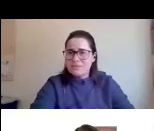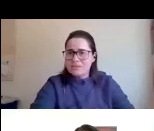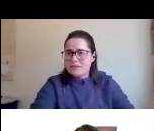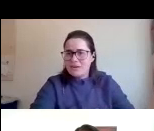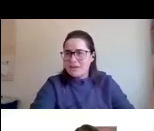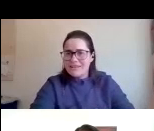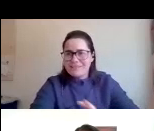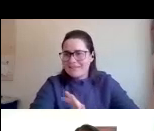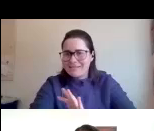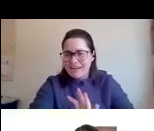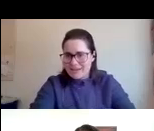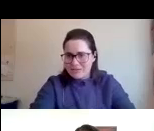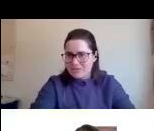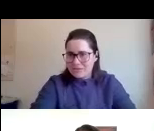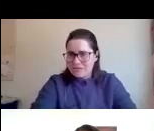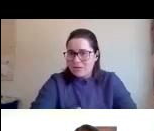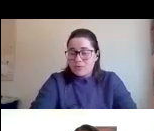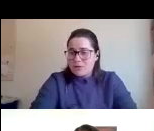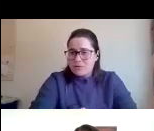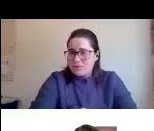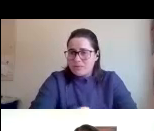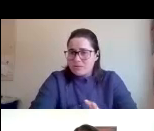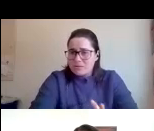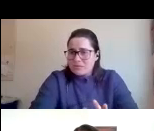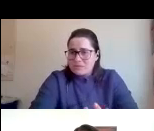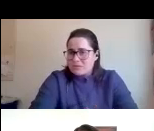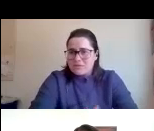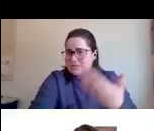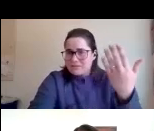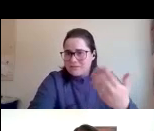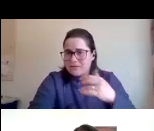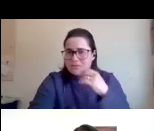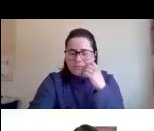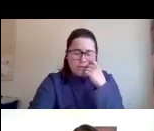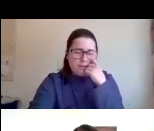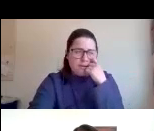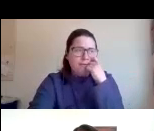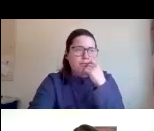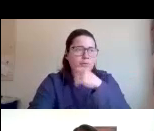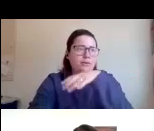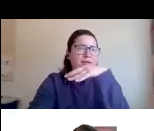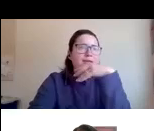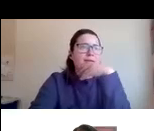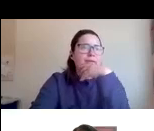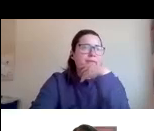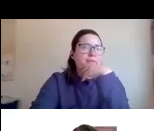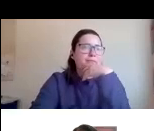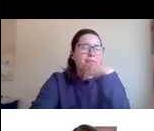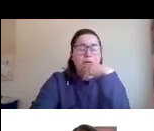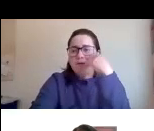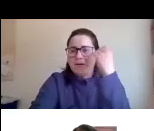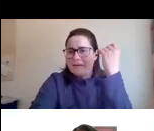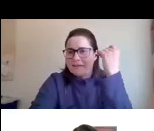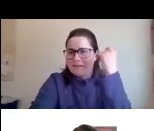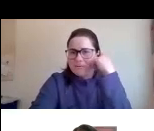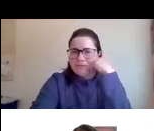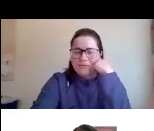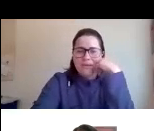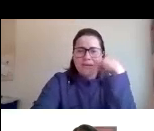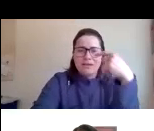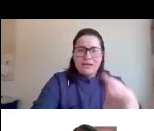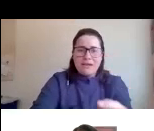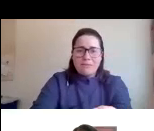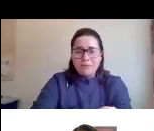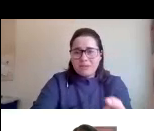siendo investigado ya desde hace años. O sea, no es algo nuevo, el proceso de eutrofización es algo muy, muy viejo en realidad, el